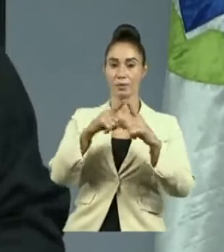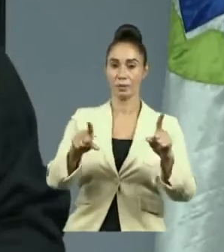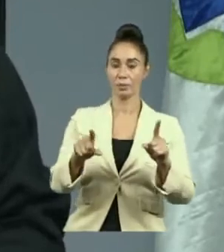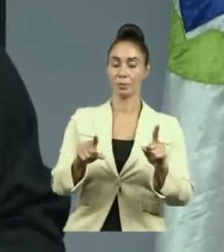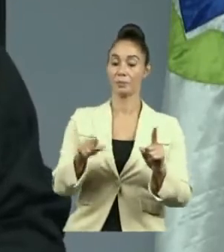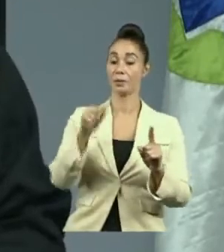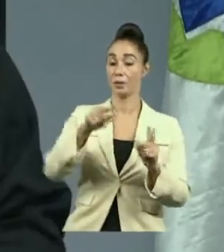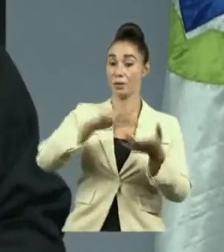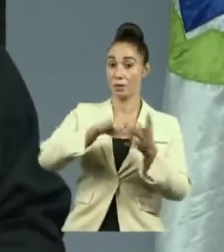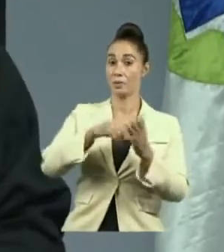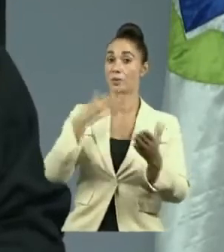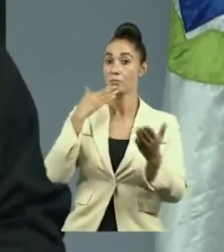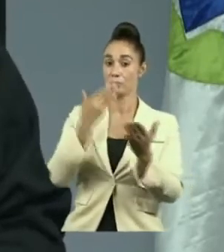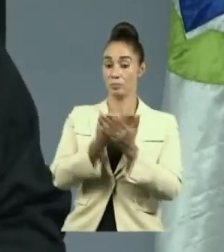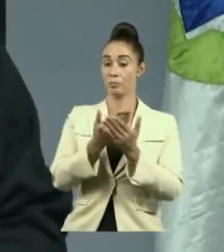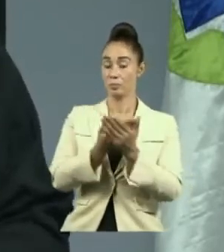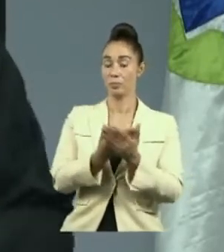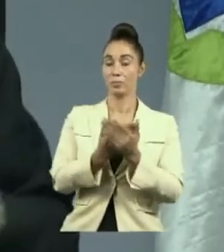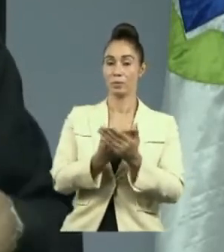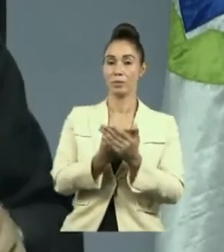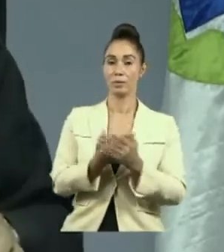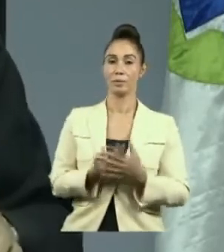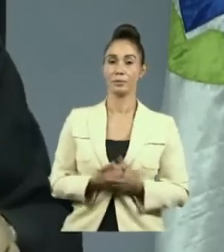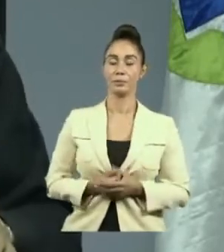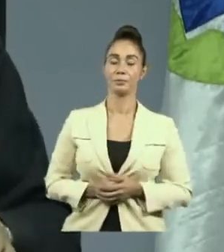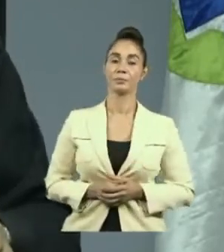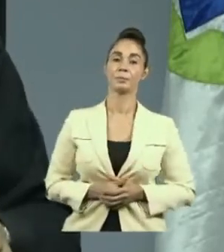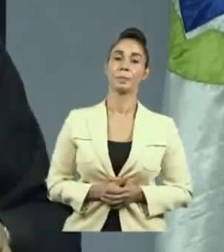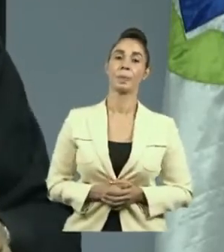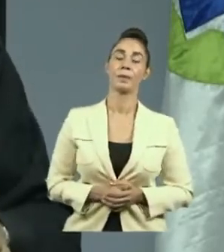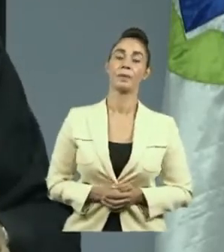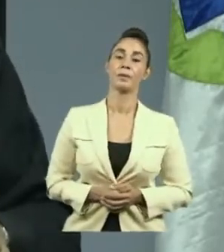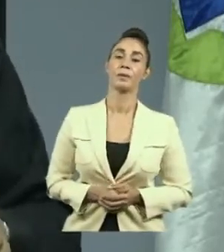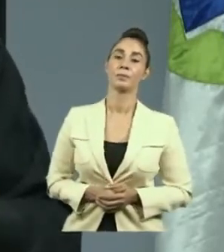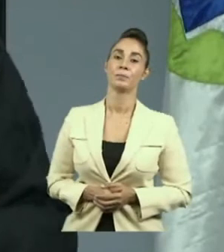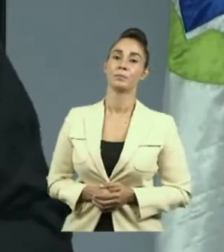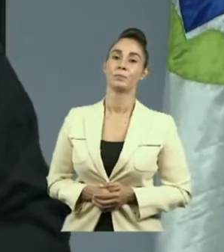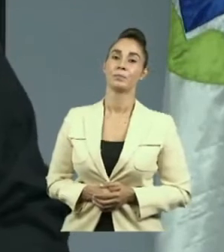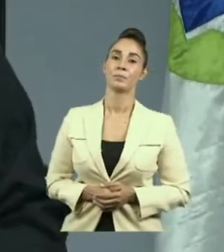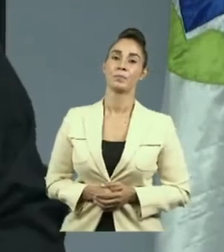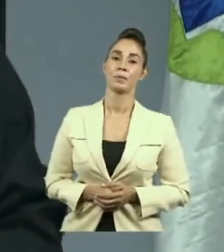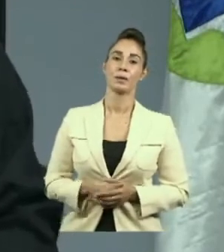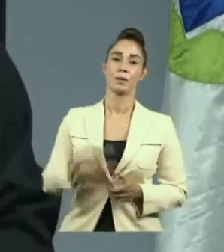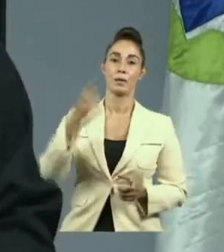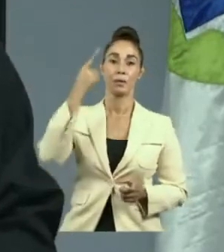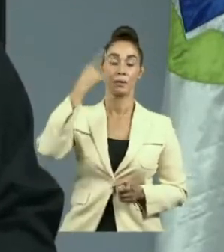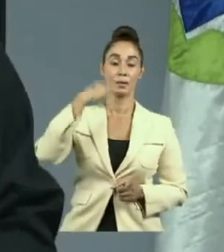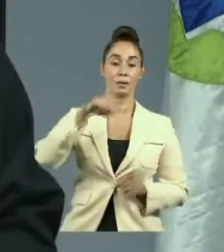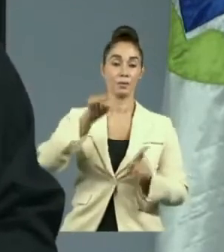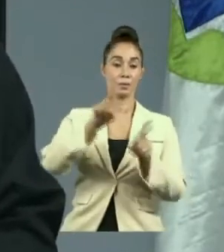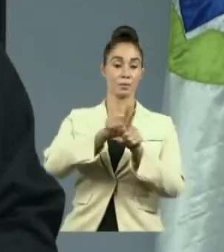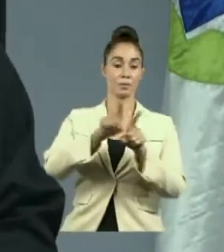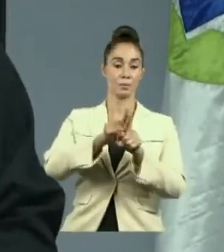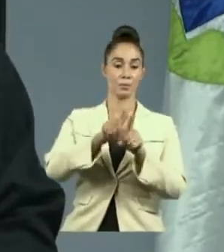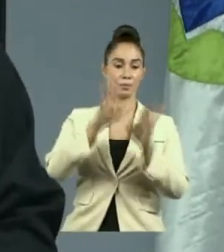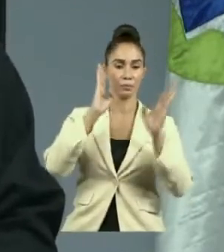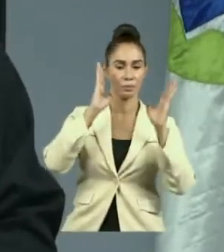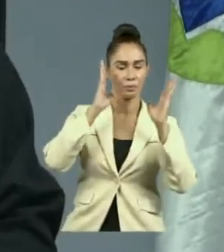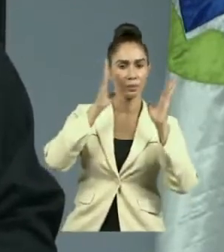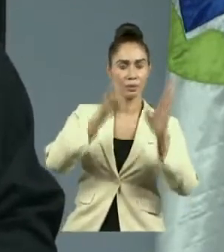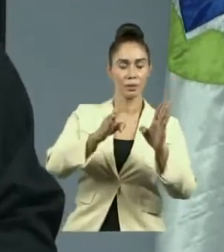para el país pero igualmente pasa si usted mide la el uso de las ucis de